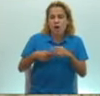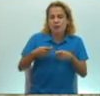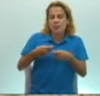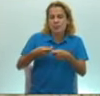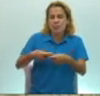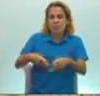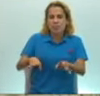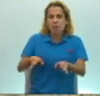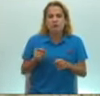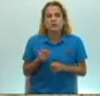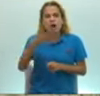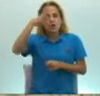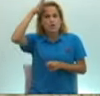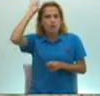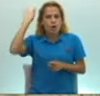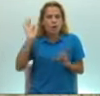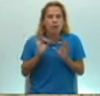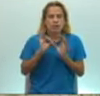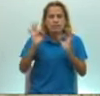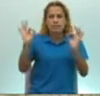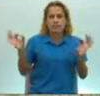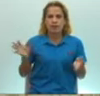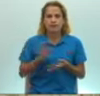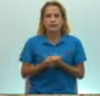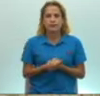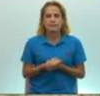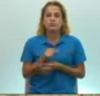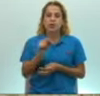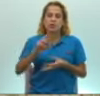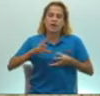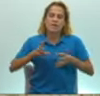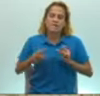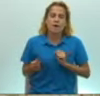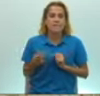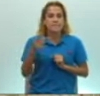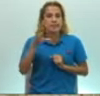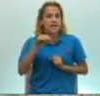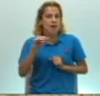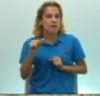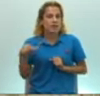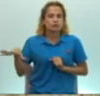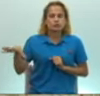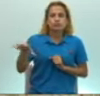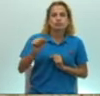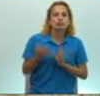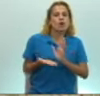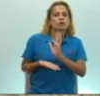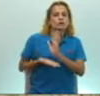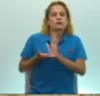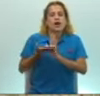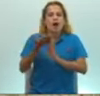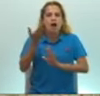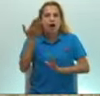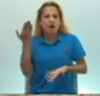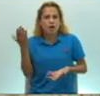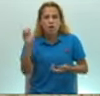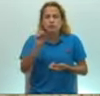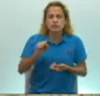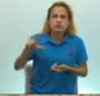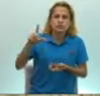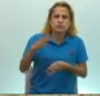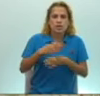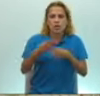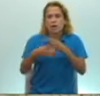hallé una Roma de ladrillos y dejo una Roma de mármol. Y eso de alguna manera está refiriéndose a todo el